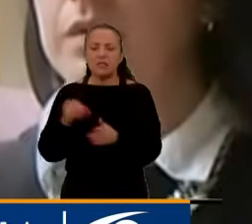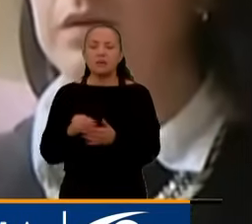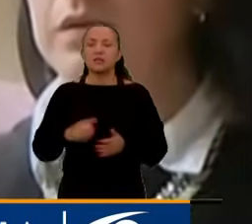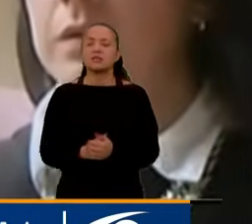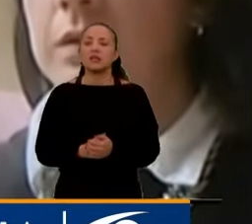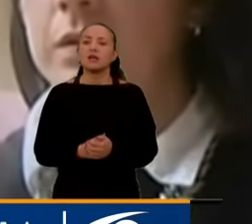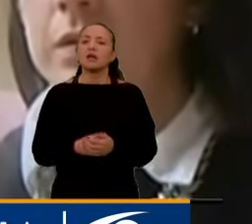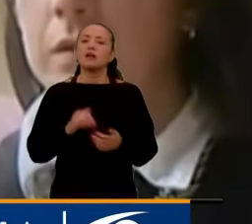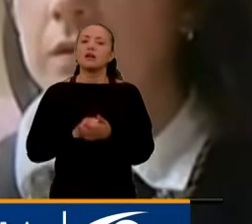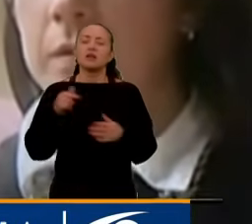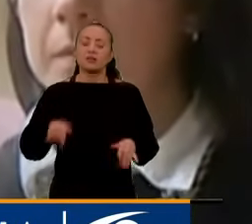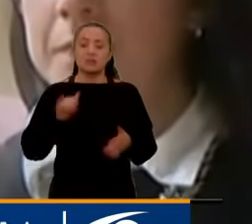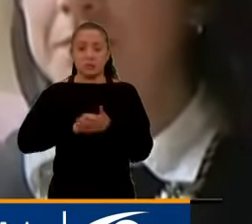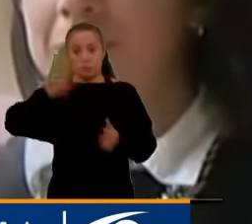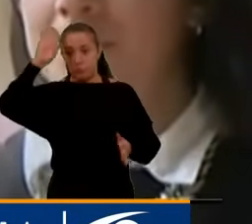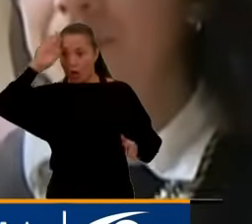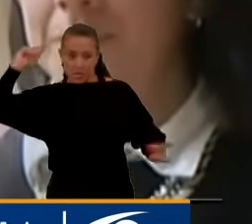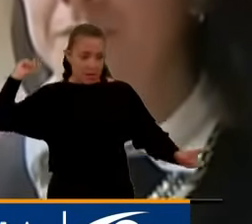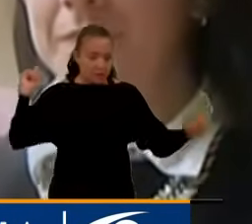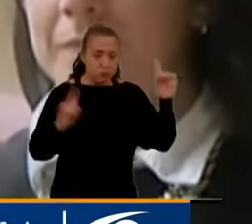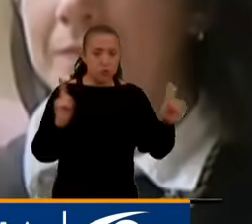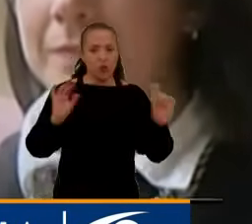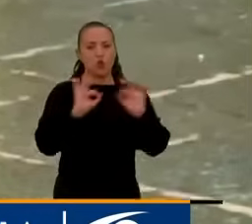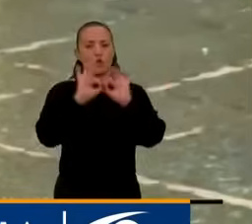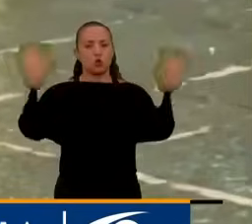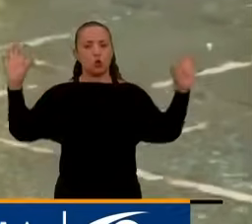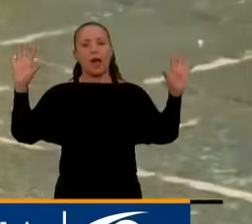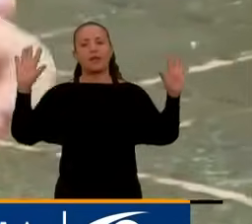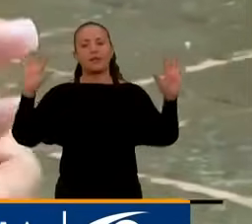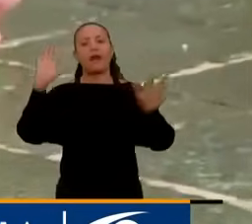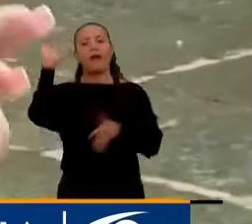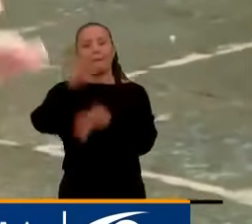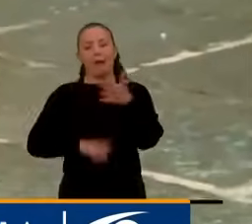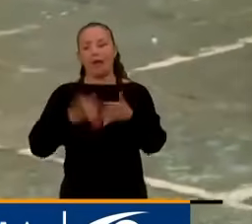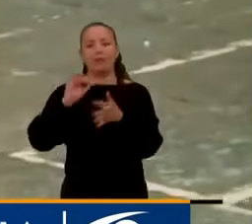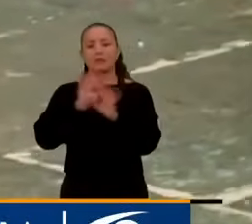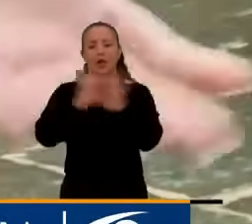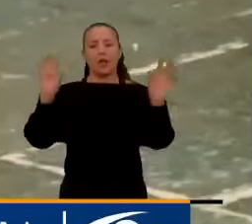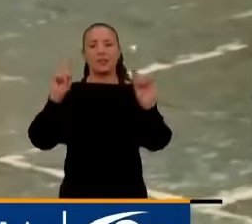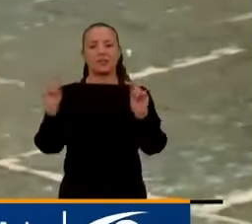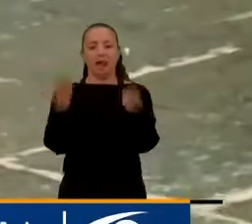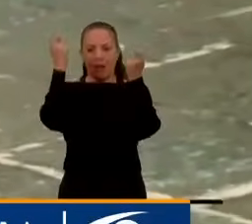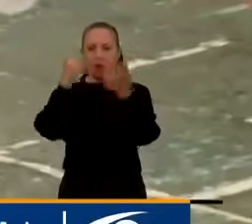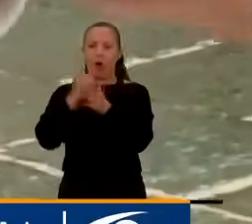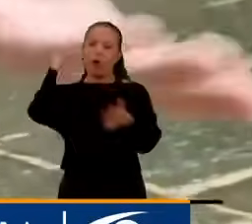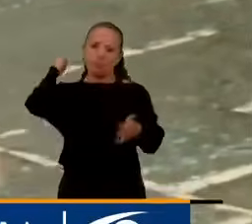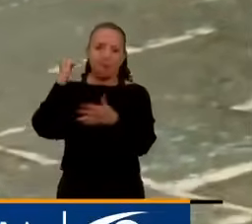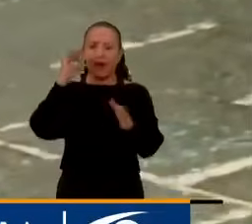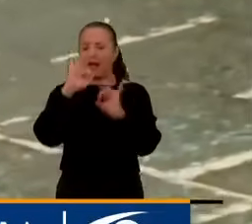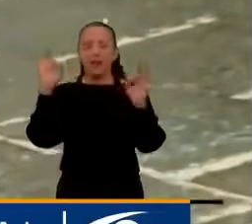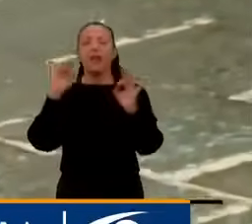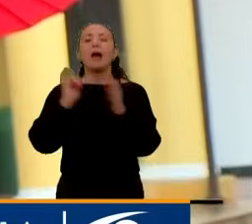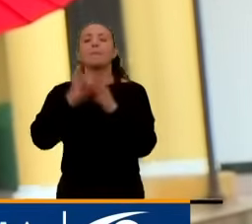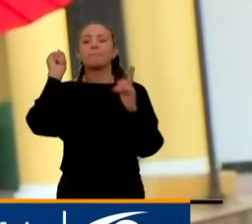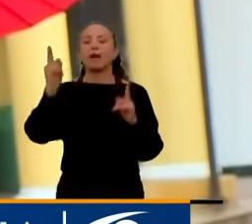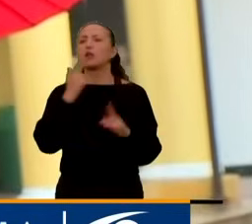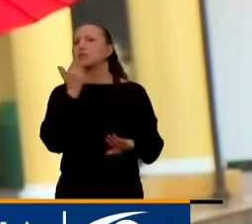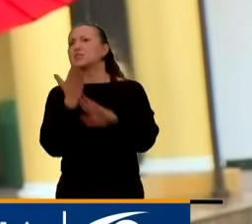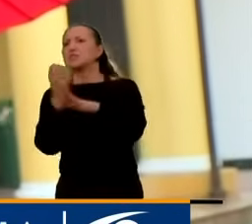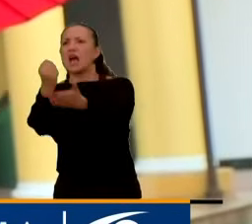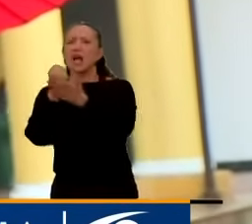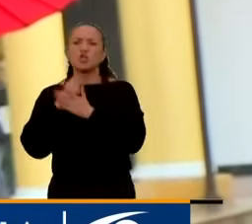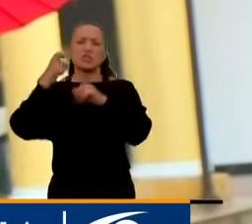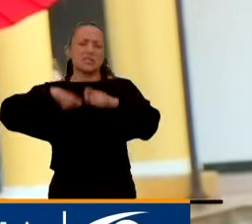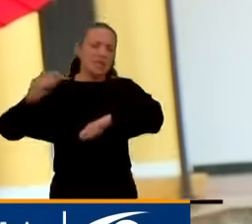de la policía al lugar evitó que el agresor siguiera violentándola. Mientras pedía auxilio para trasladarla a un centro